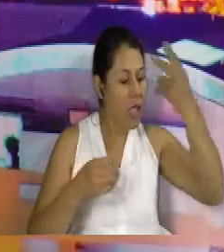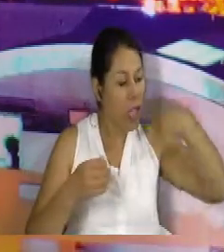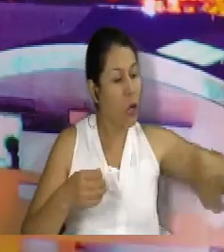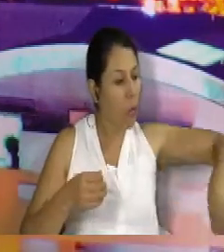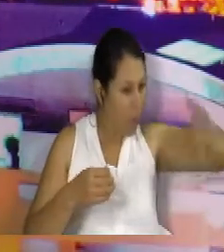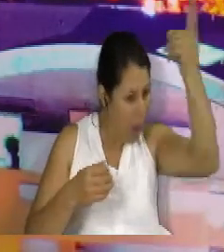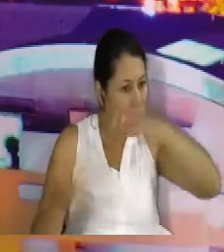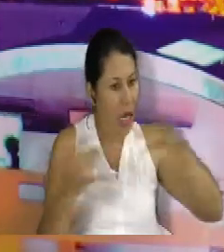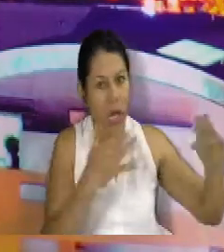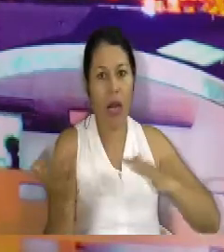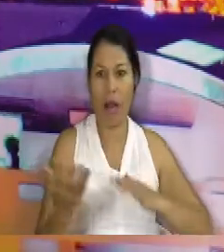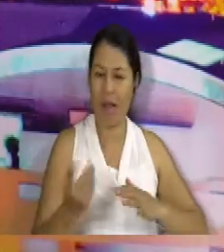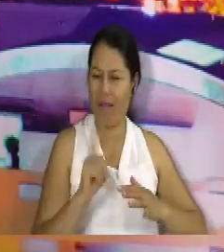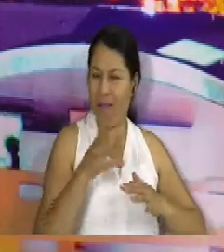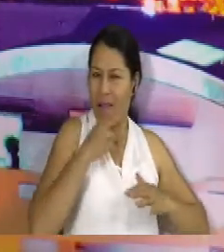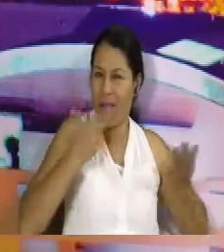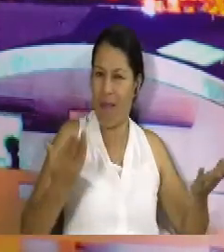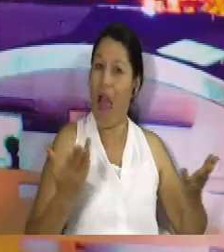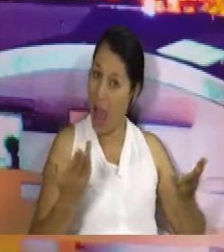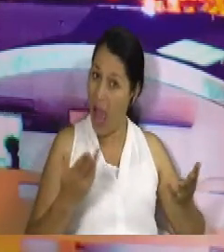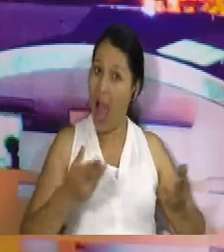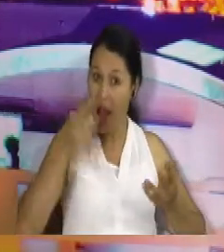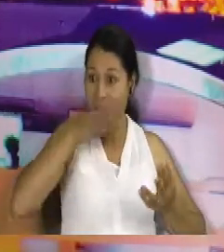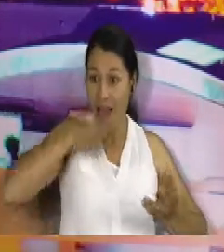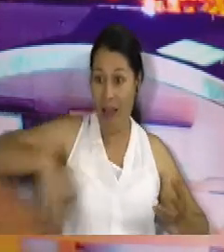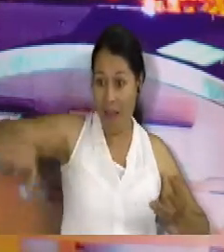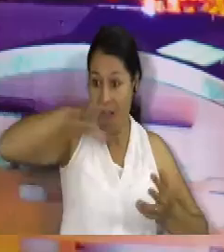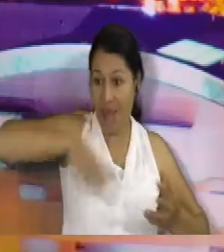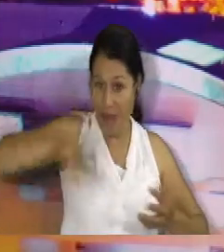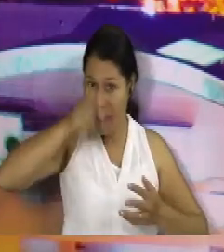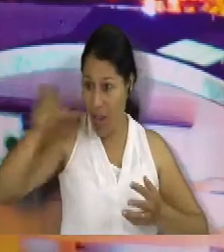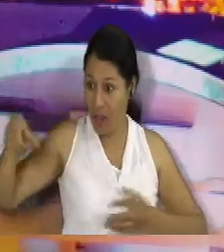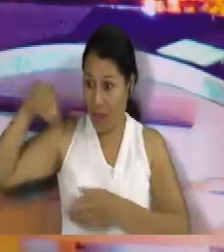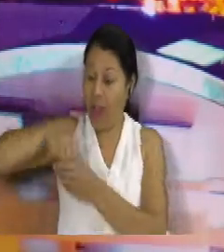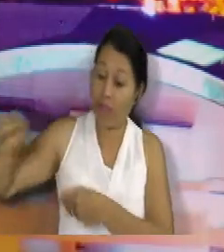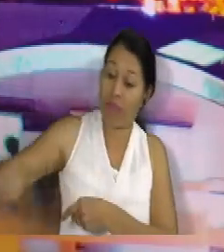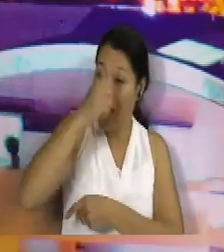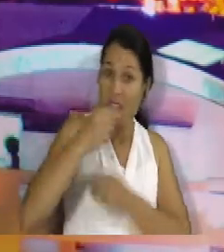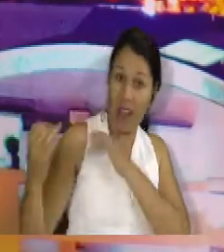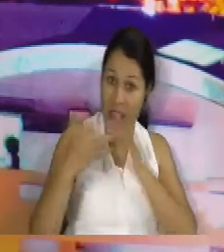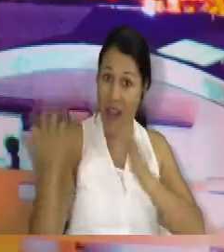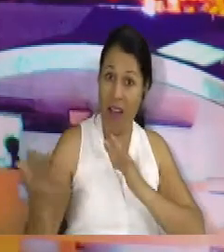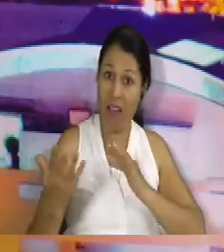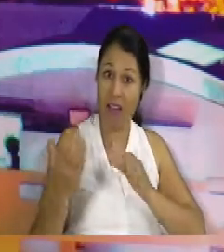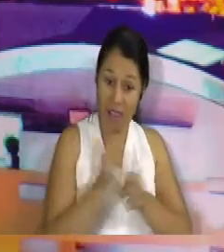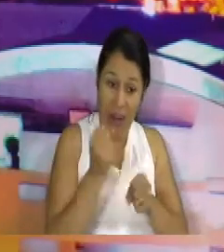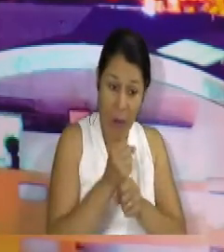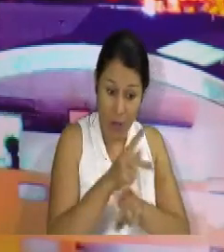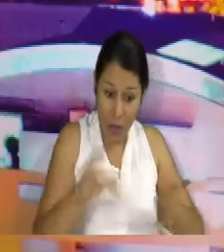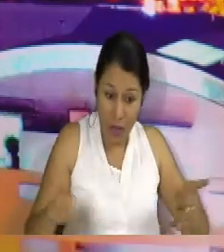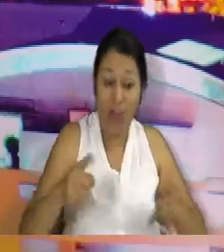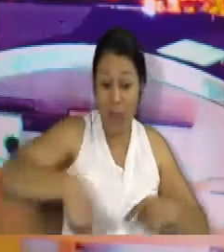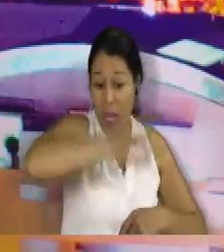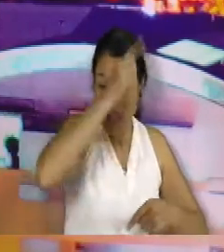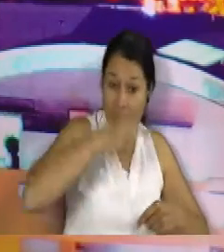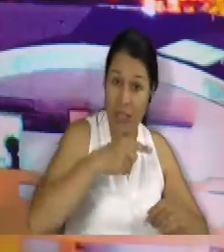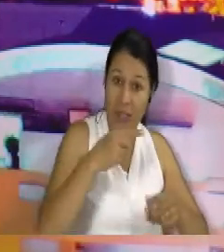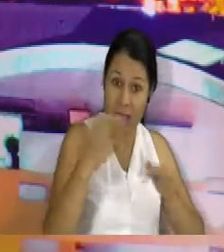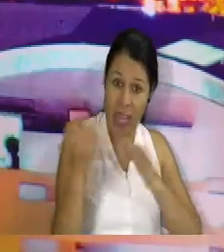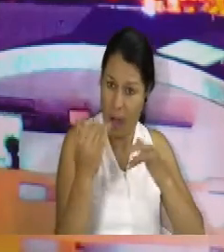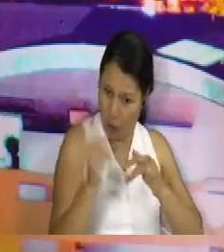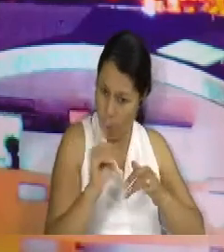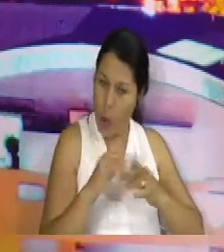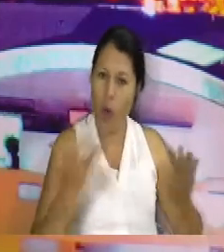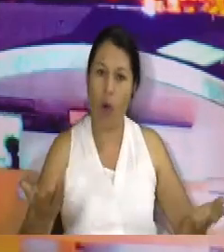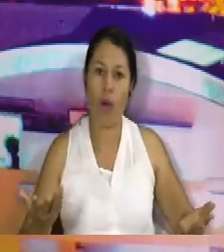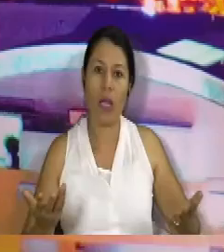a los campesinos, que manden a los hijos de los trabajadores. No, hay que construir esa convicción y esa paz. Yo creo que el presidente